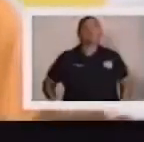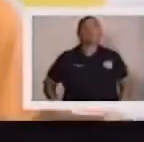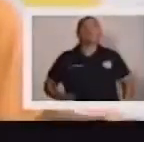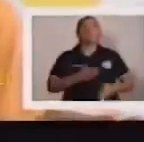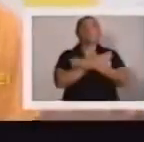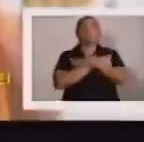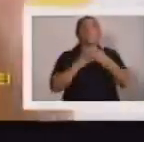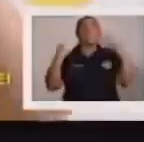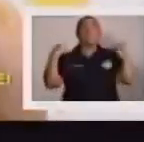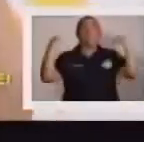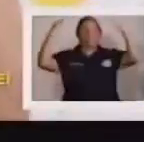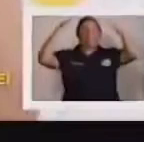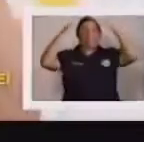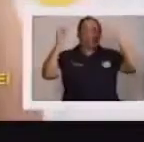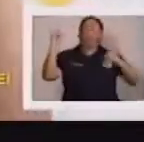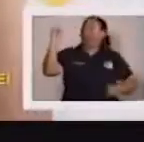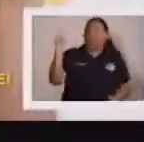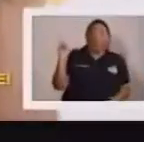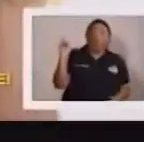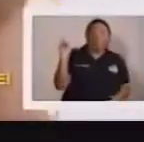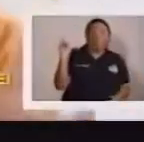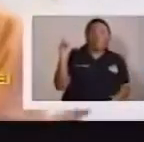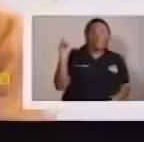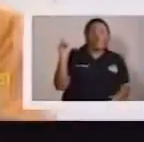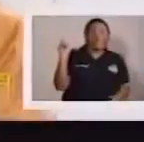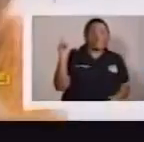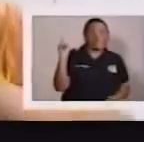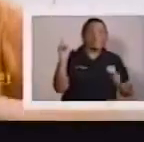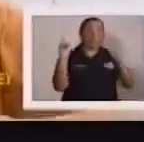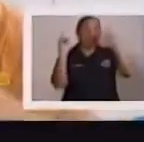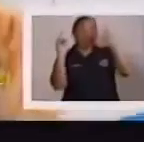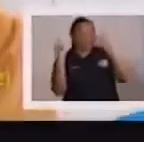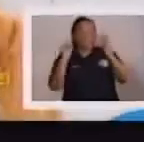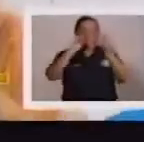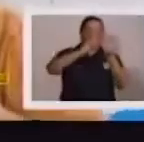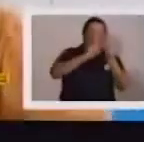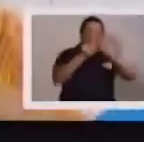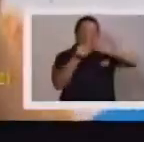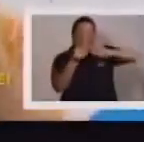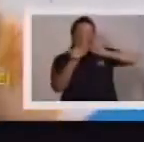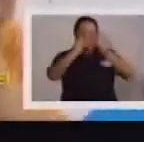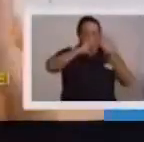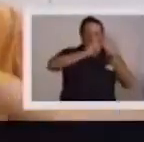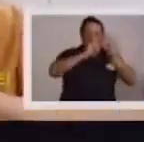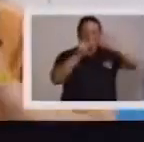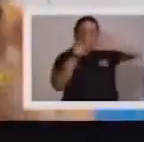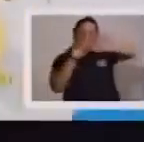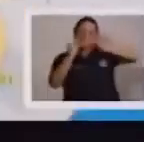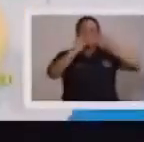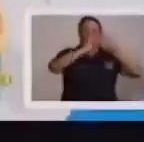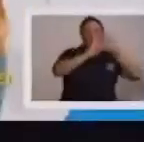¿dónde está? Aquí estoy. Gusto en saludarte,